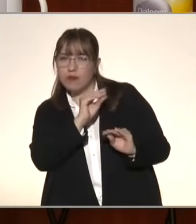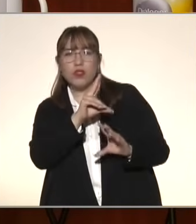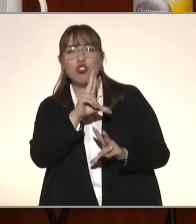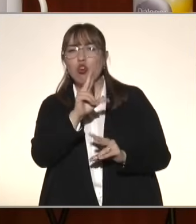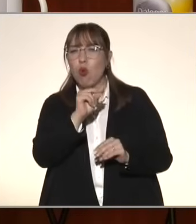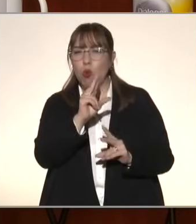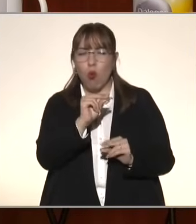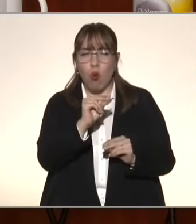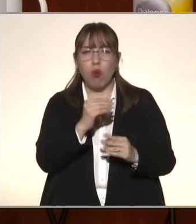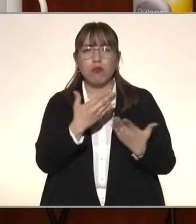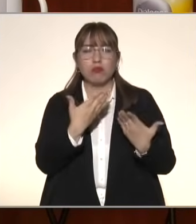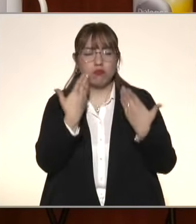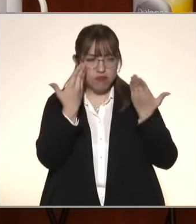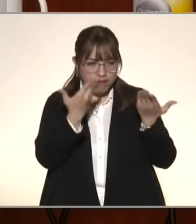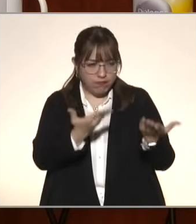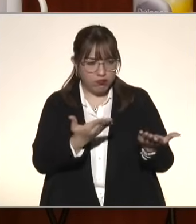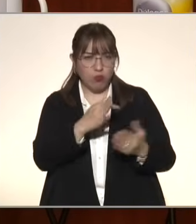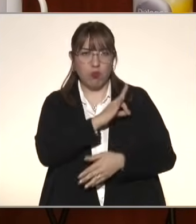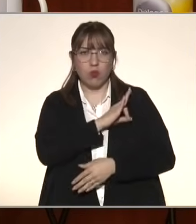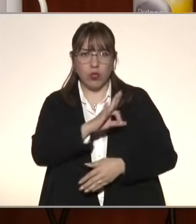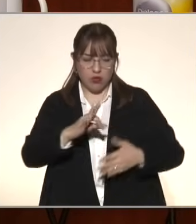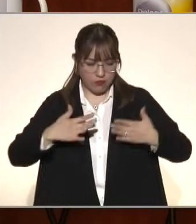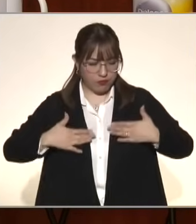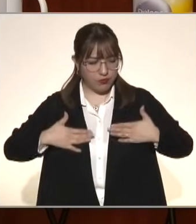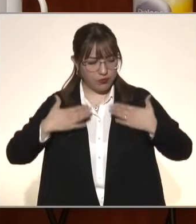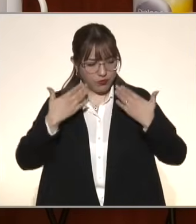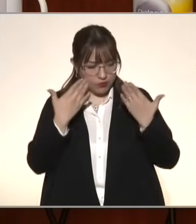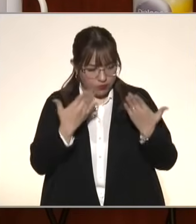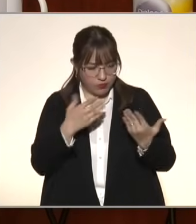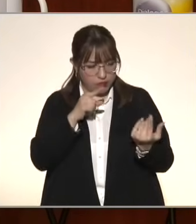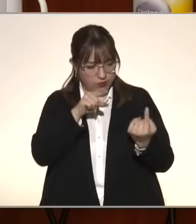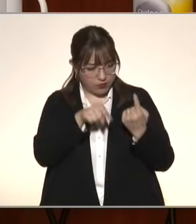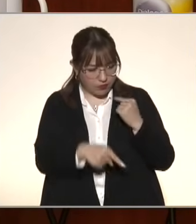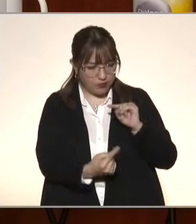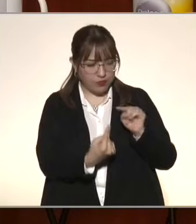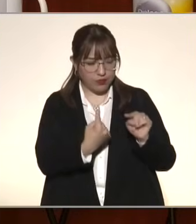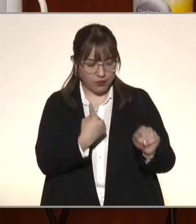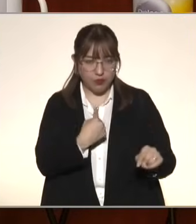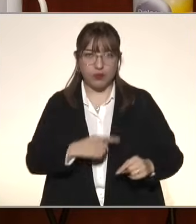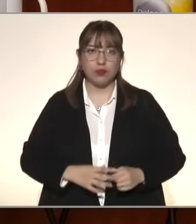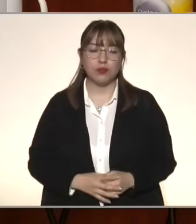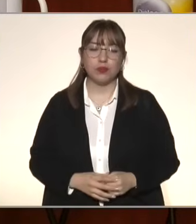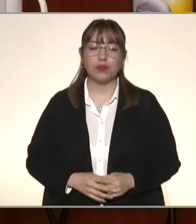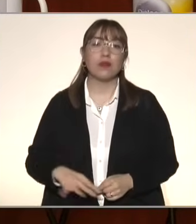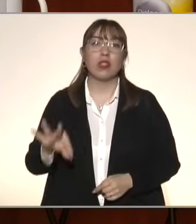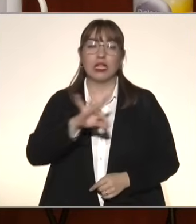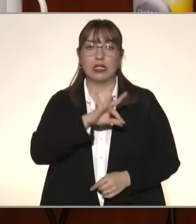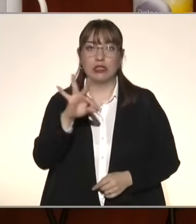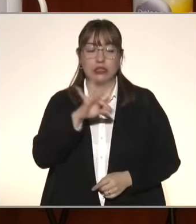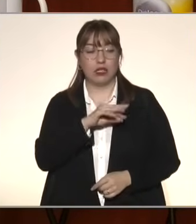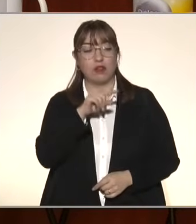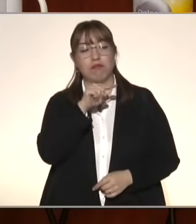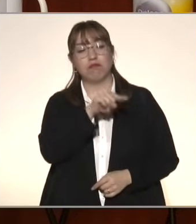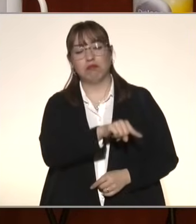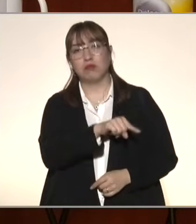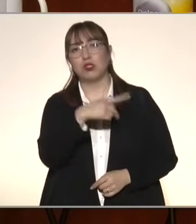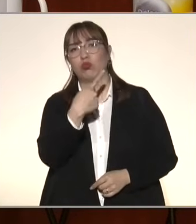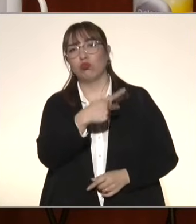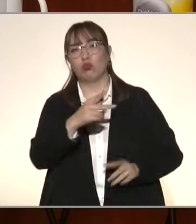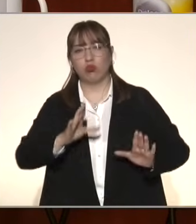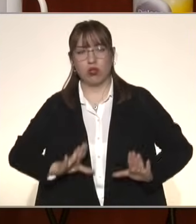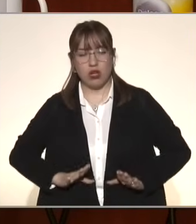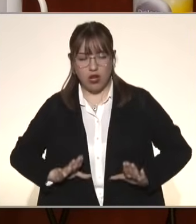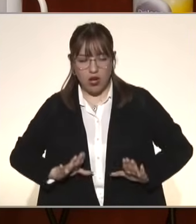también tratar de generar esa empatía que te haga reconocer que, bueno, tal vez la otra persona está actuando o ha